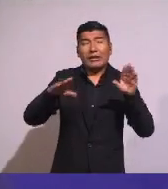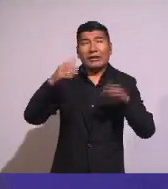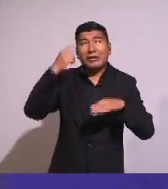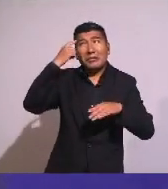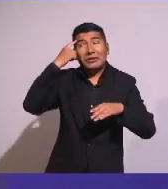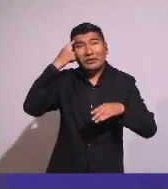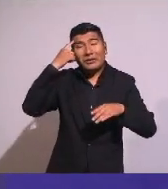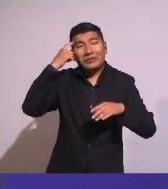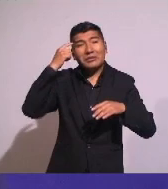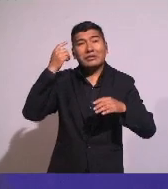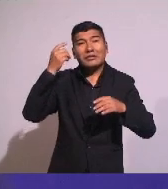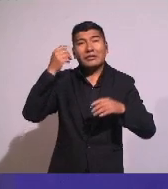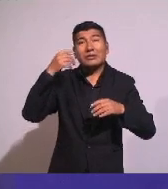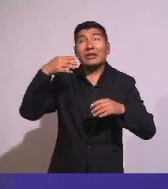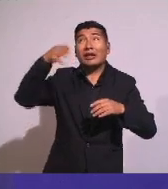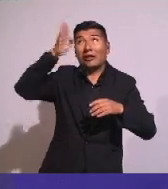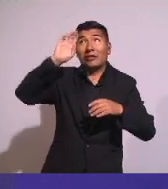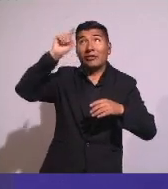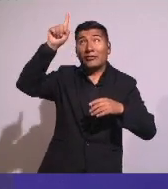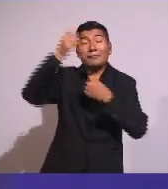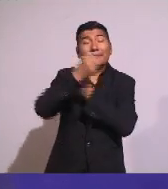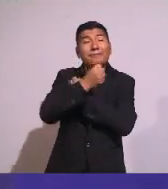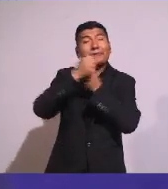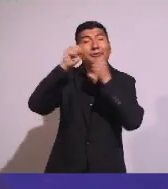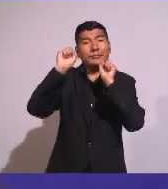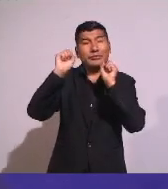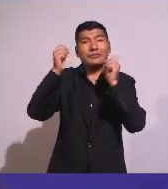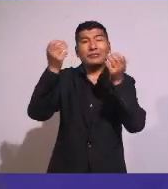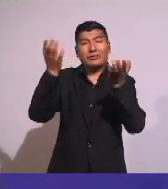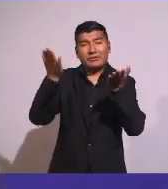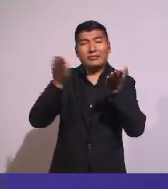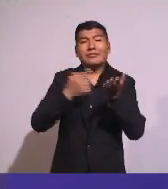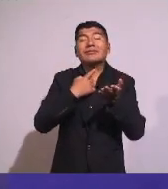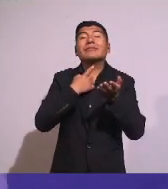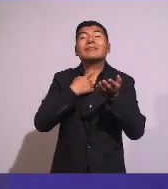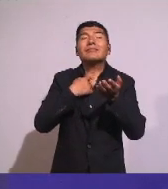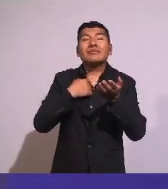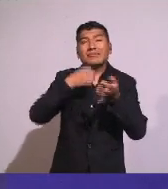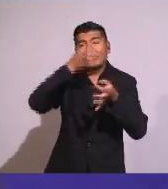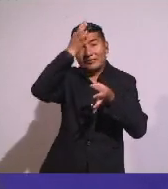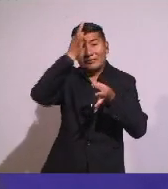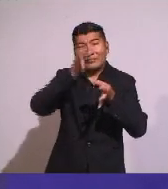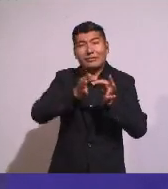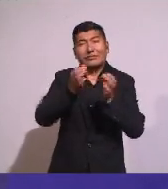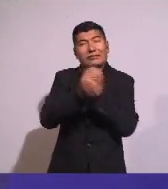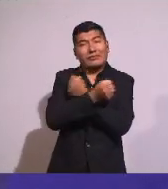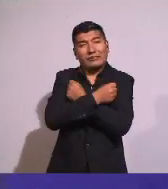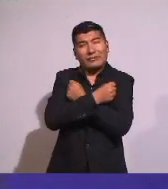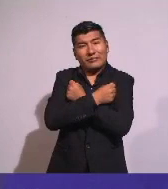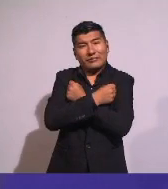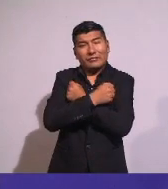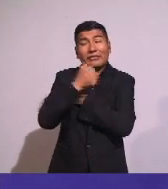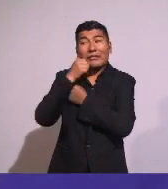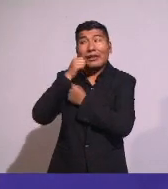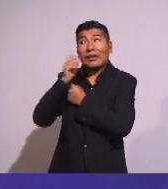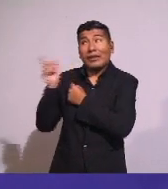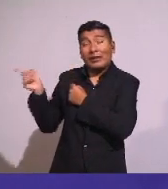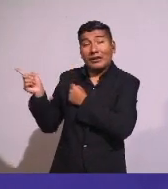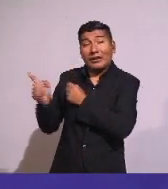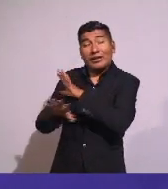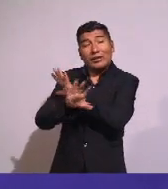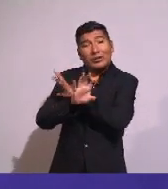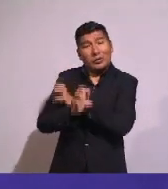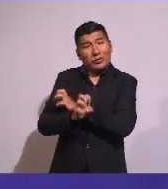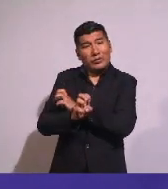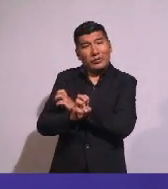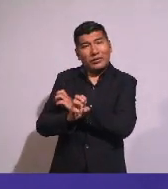podía que el hijo de dios en salvador tuviese sed de su fe de su amor ella estaba acostumbrada a ser